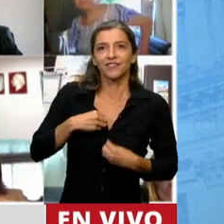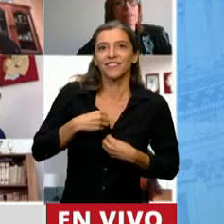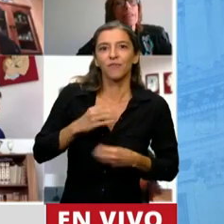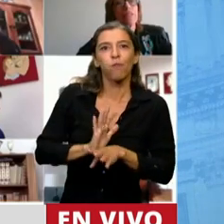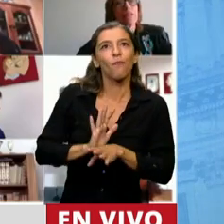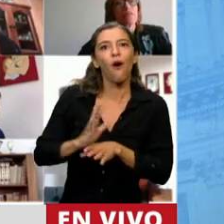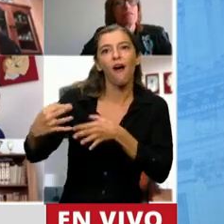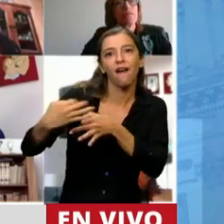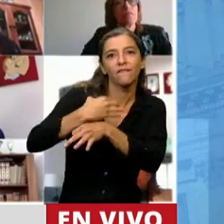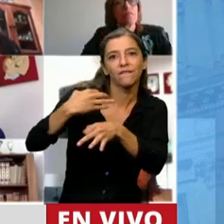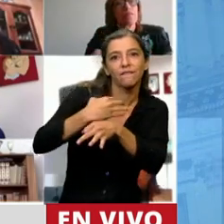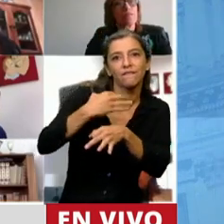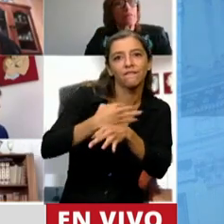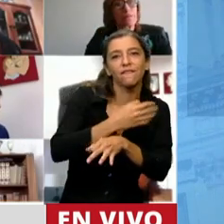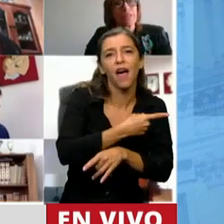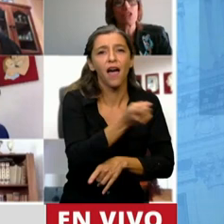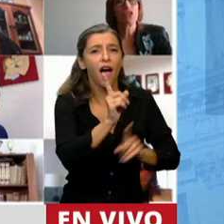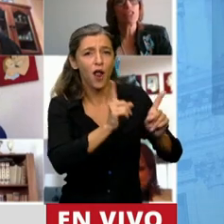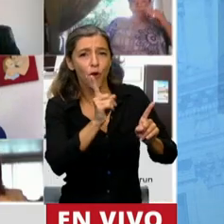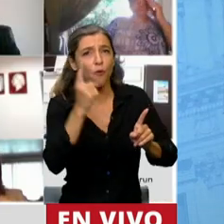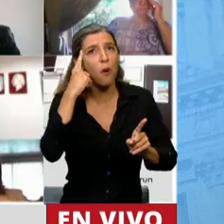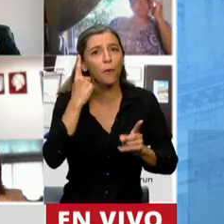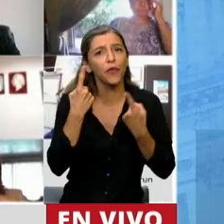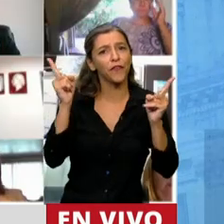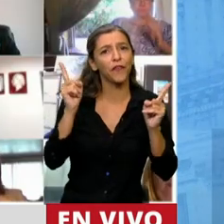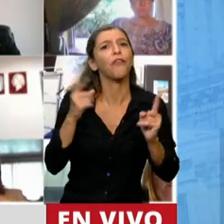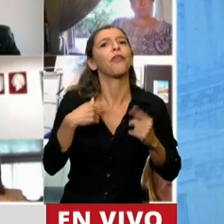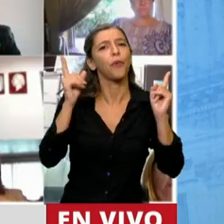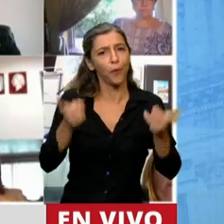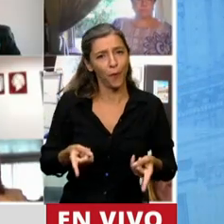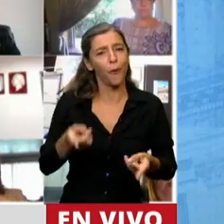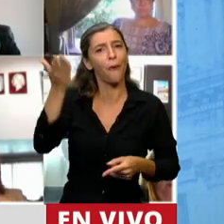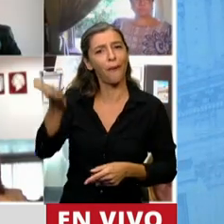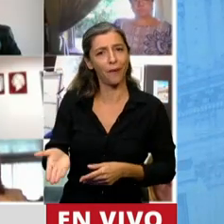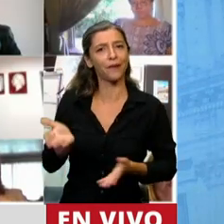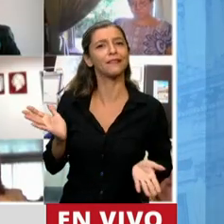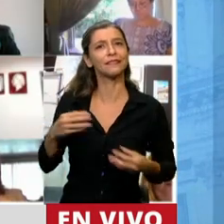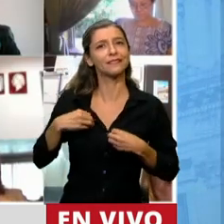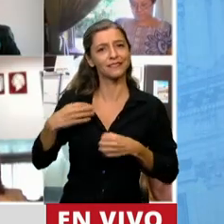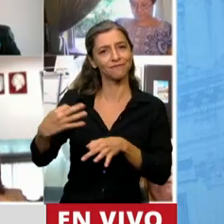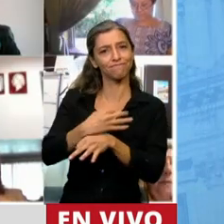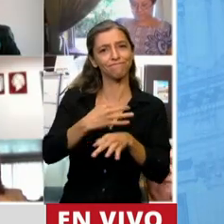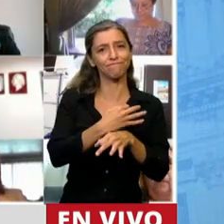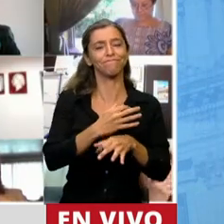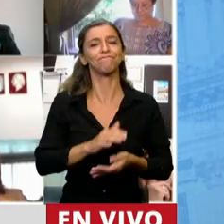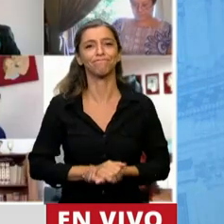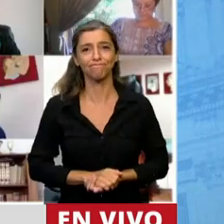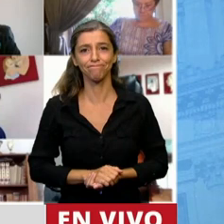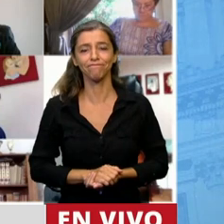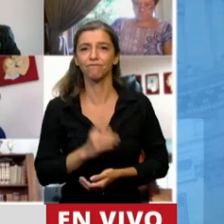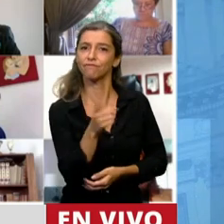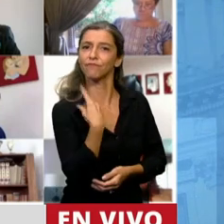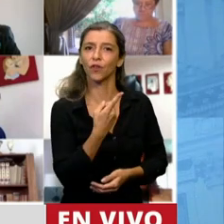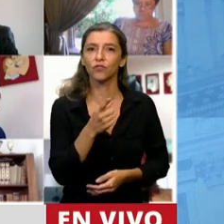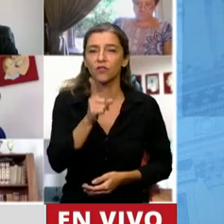él. Primaba una característica de los recintos, que es el silencio,